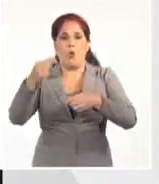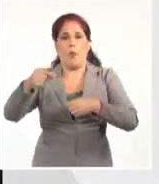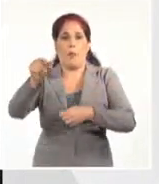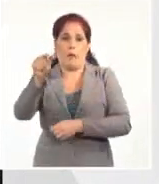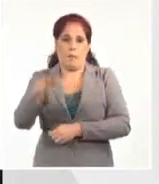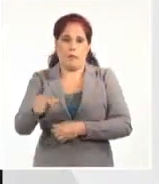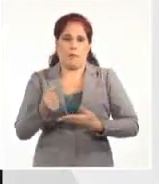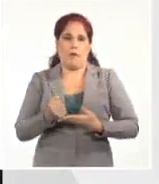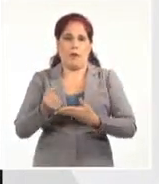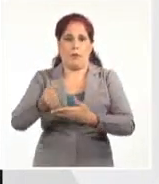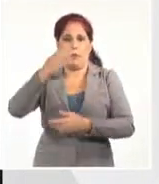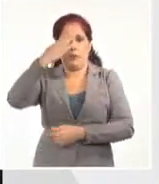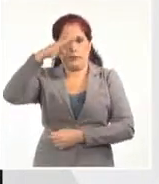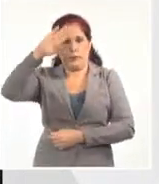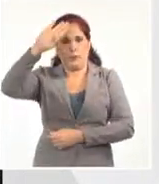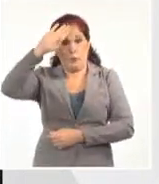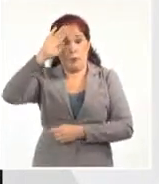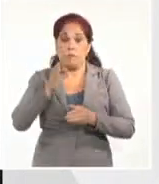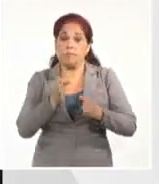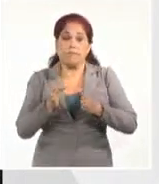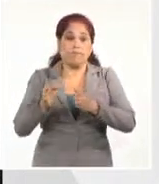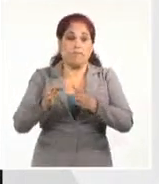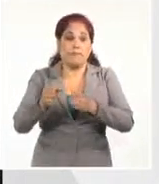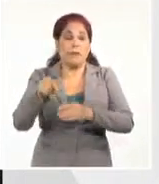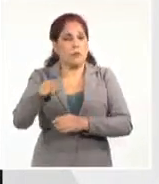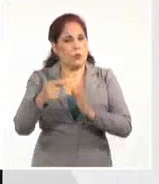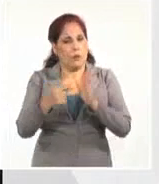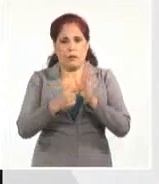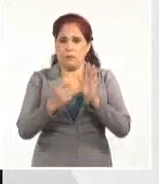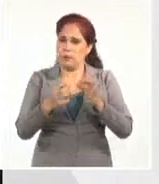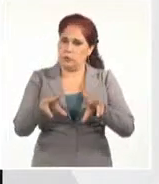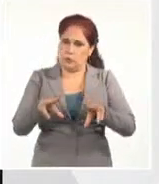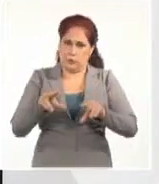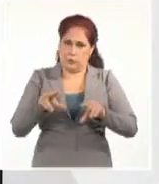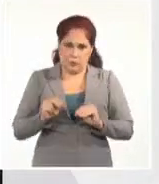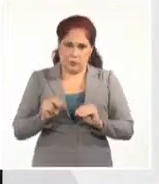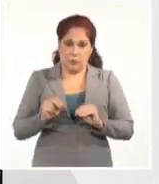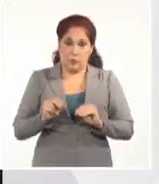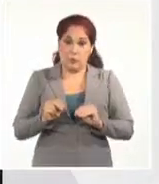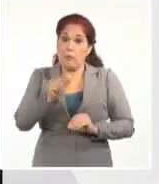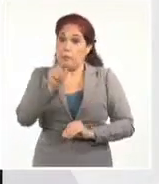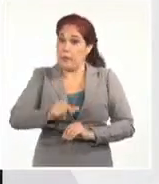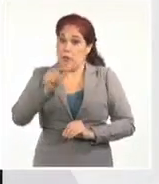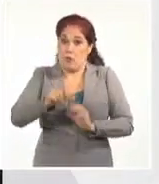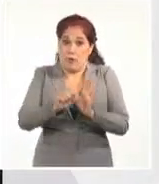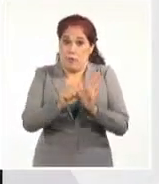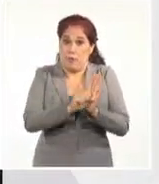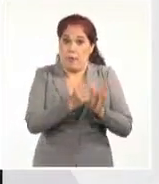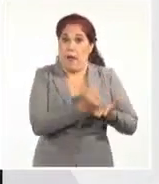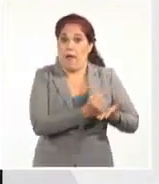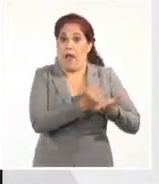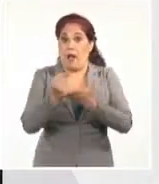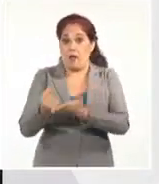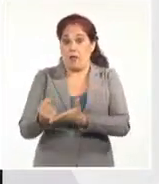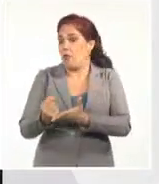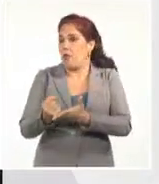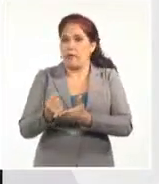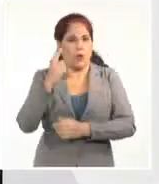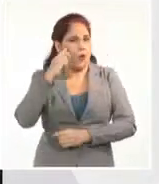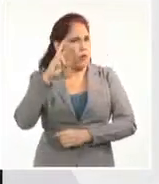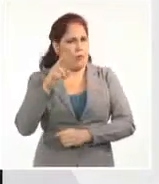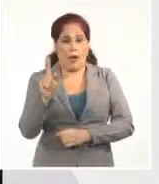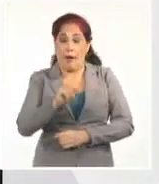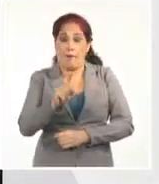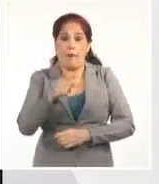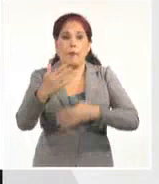reconocer como un elemento nuevo y claro cuando hemos de correr la humanidad pues nos recuerda a los conflictos bélicos oa